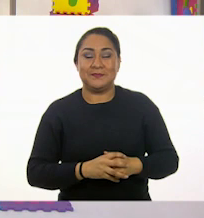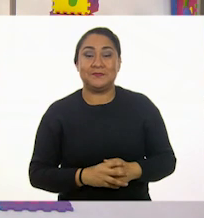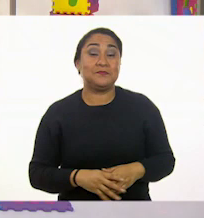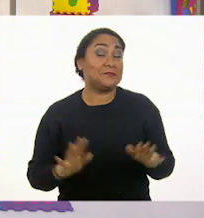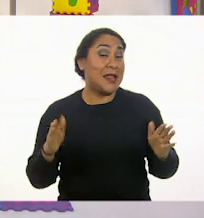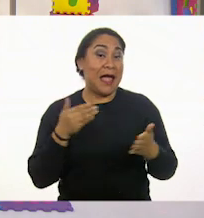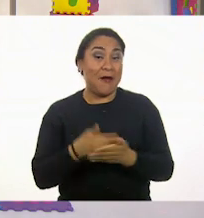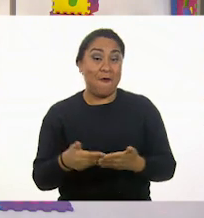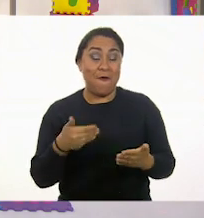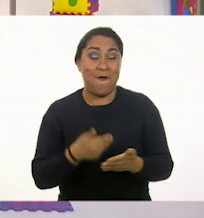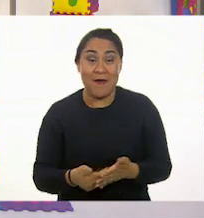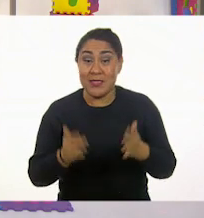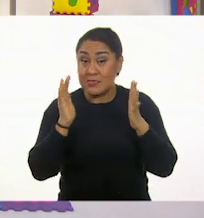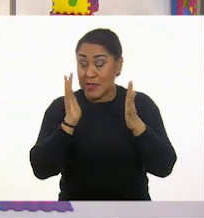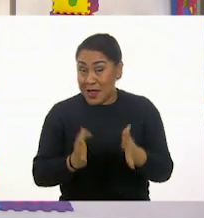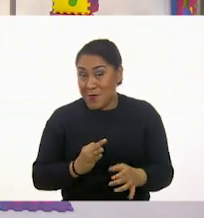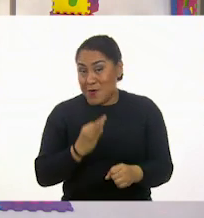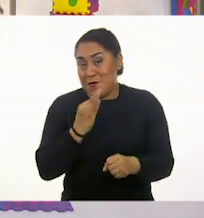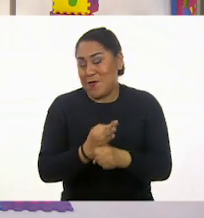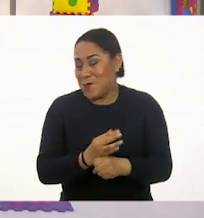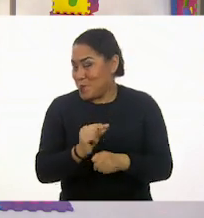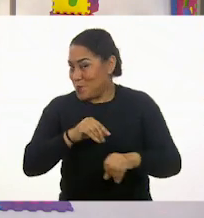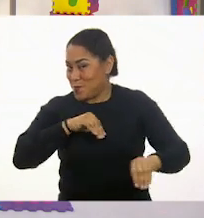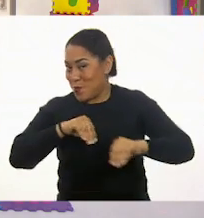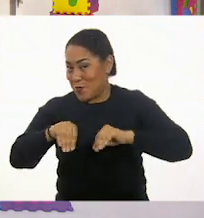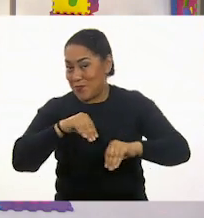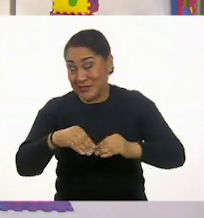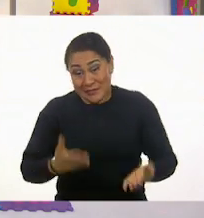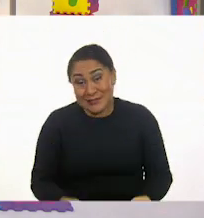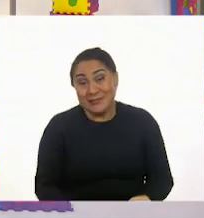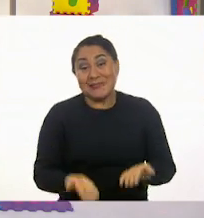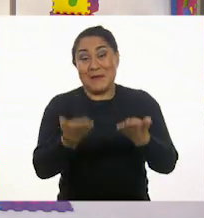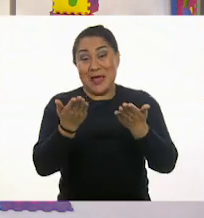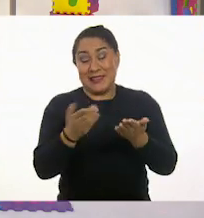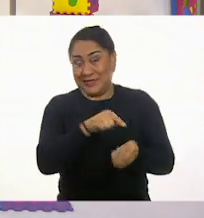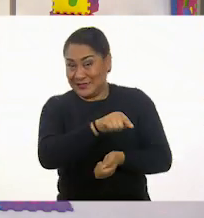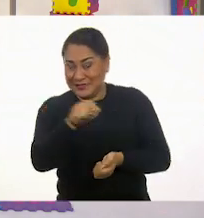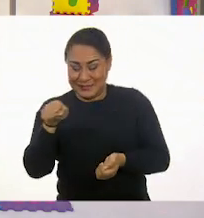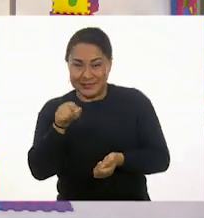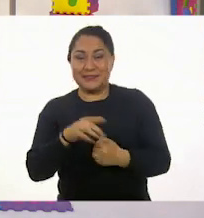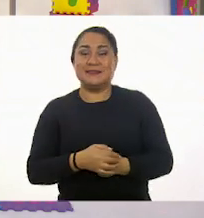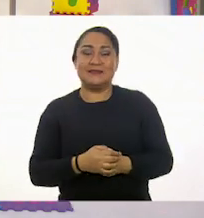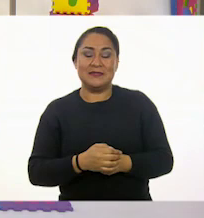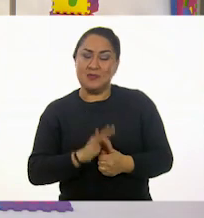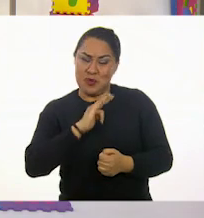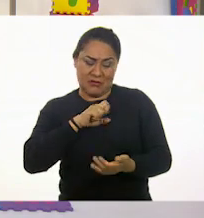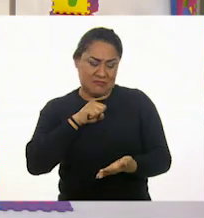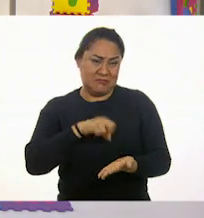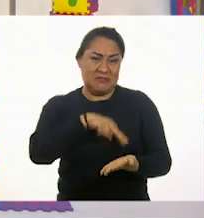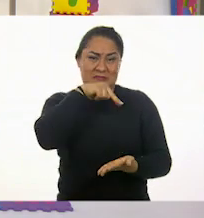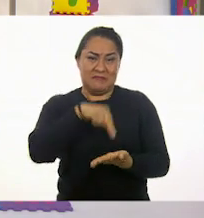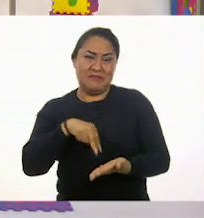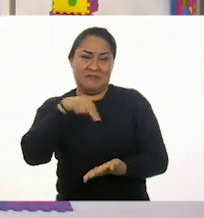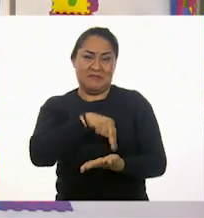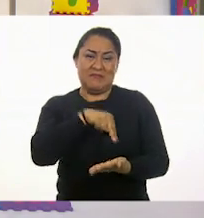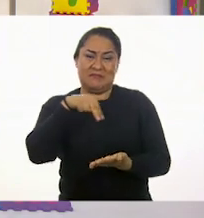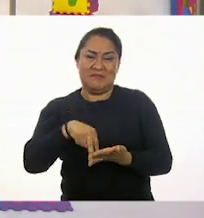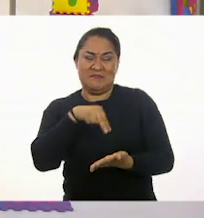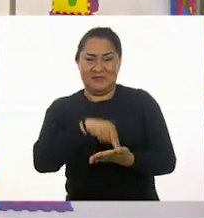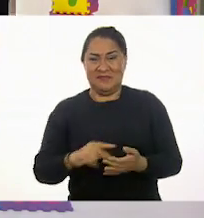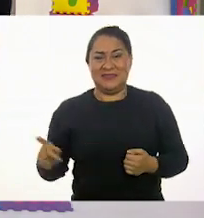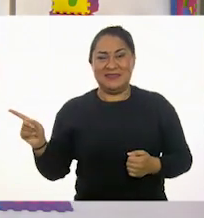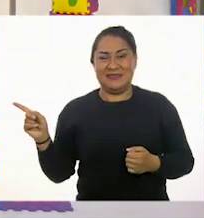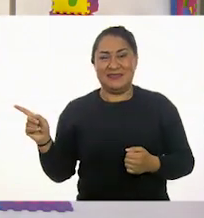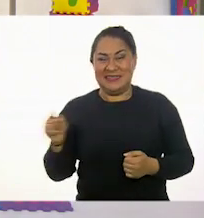Y ahora sí, ha llegado el momento de movernos, así que levántate de donde estás y ¿qué te parecen unos saltitos de lado a lado? Eso, unos